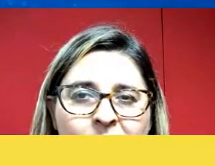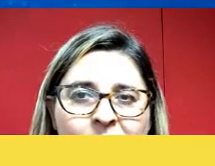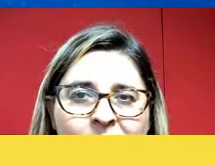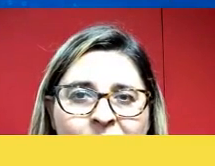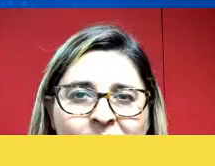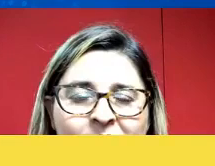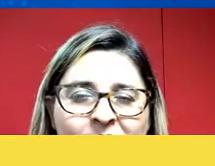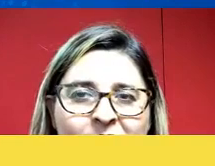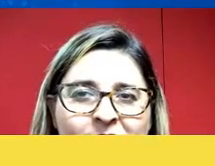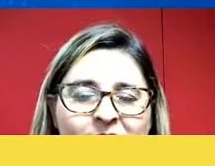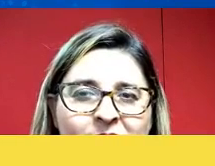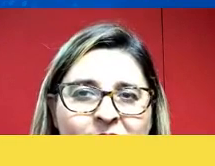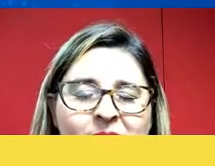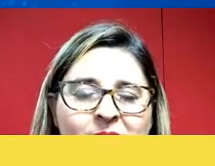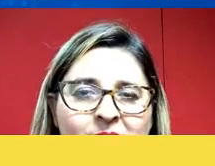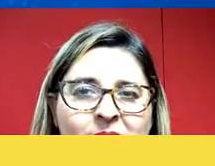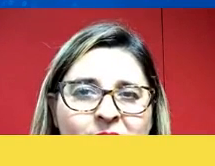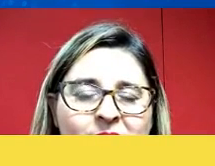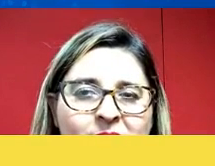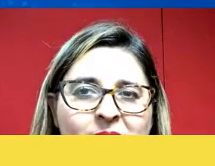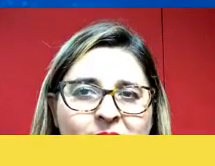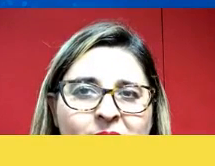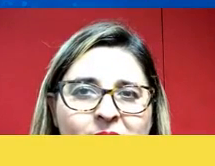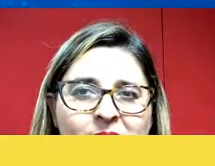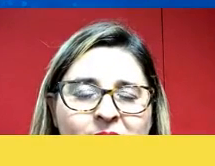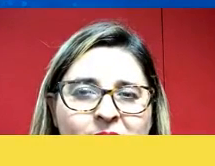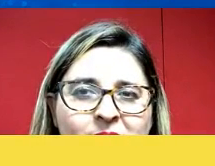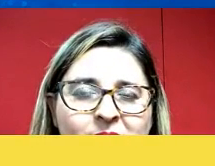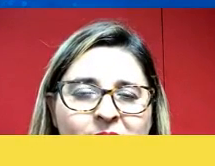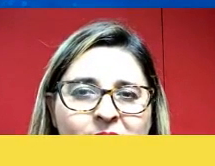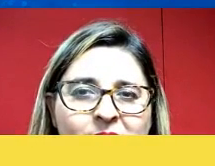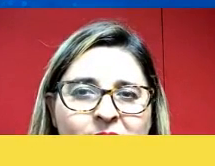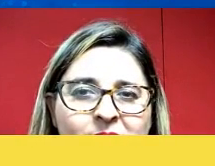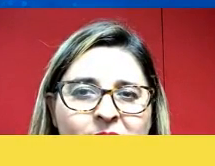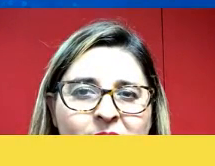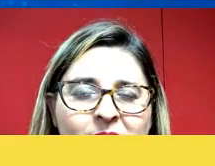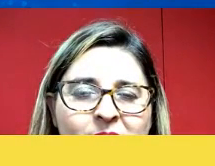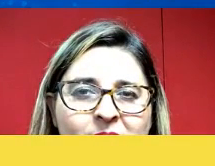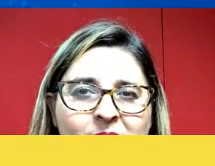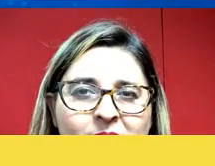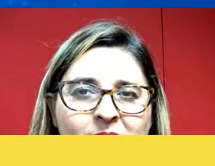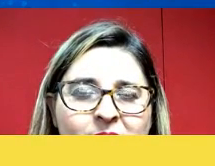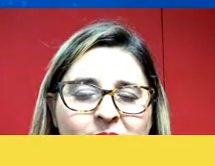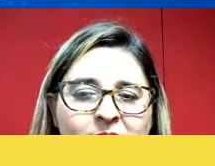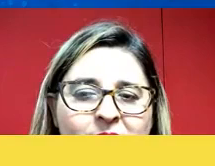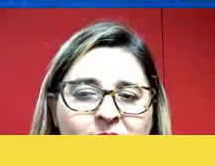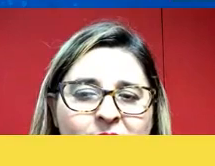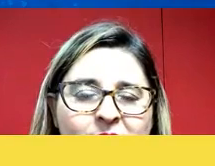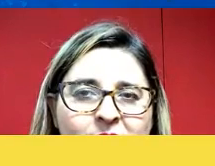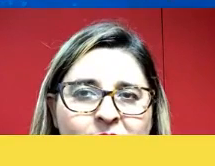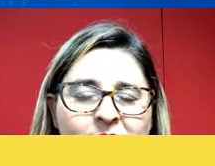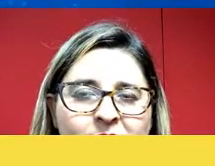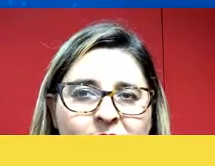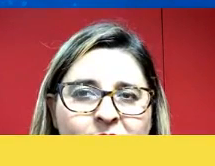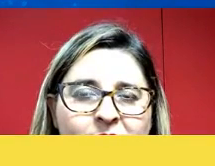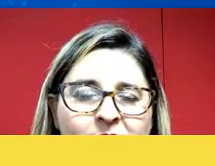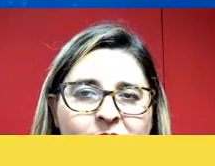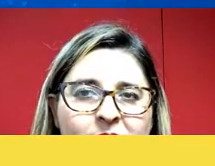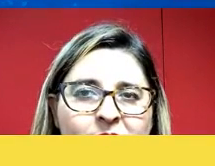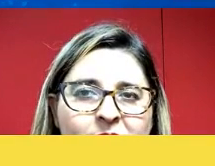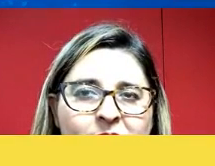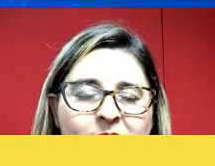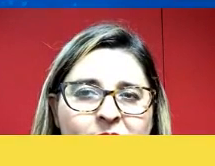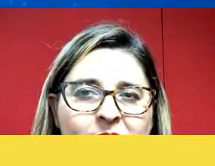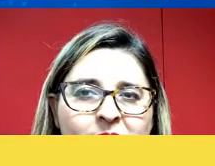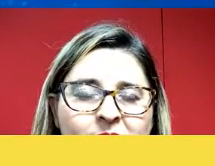que tiene. Y eso es cuando la Tierra todavía no se estaba ya casi formando, ya estaba casi en su